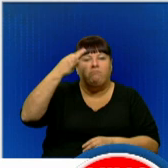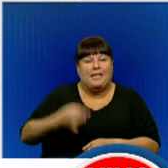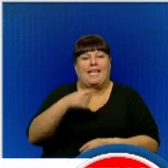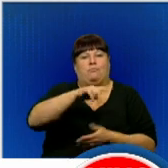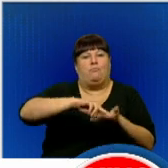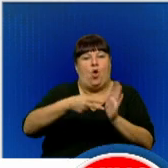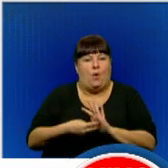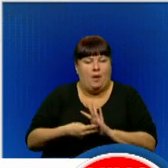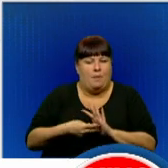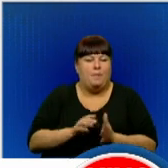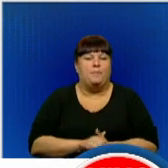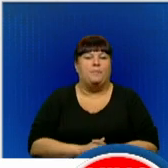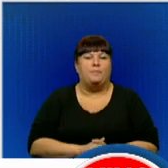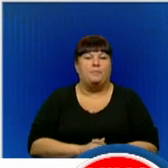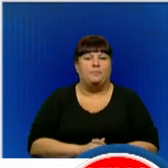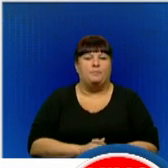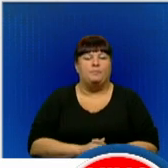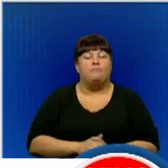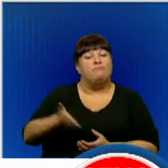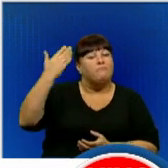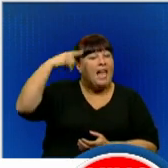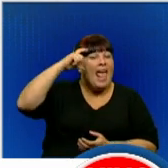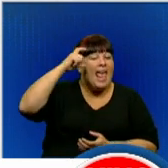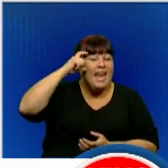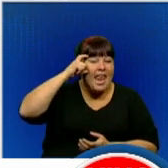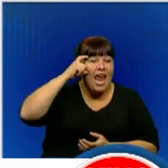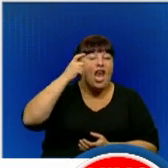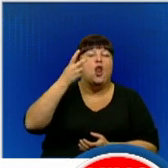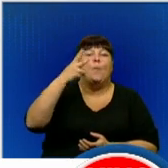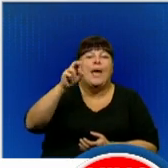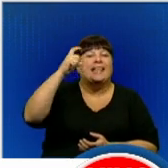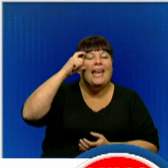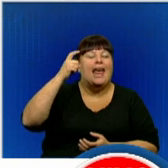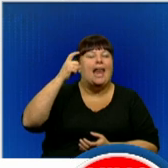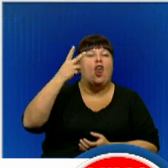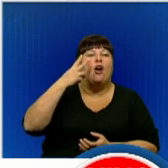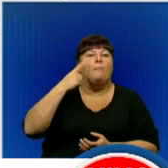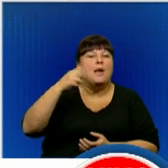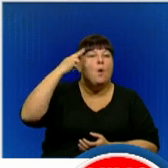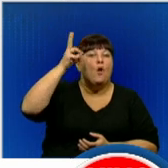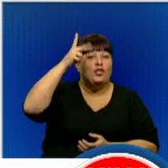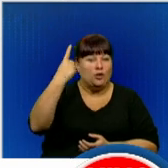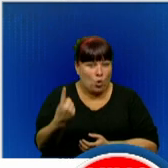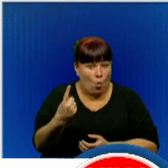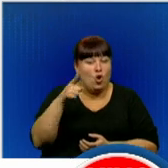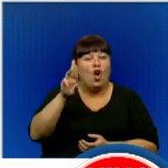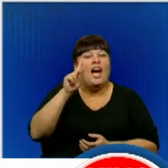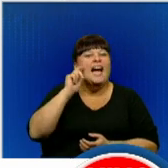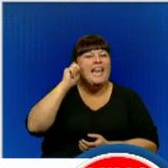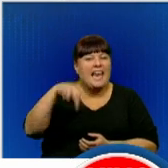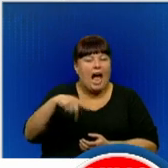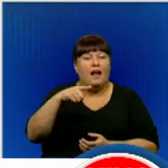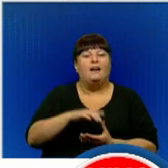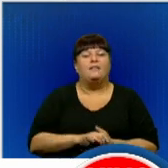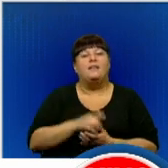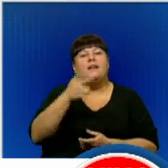problema aquel enero 20 de enero de 1981 reagan estaba planteando